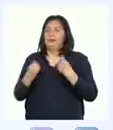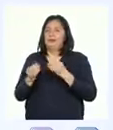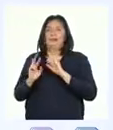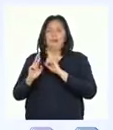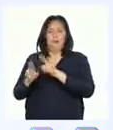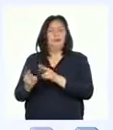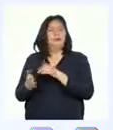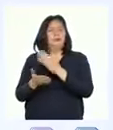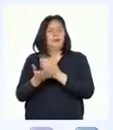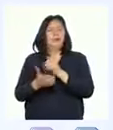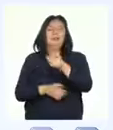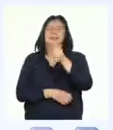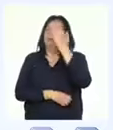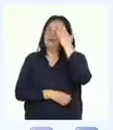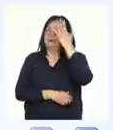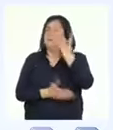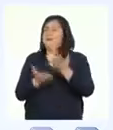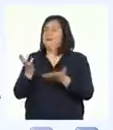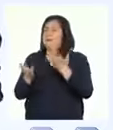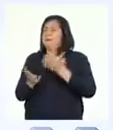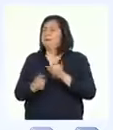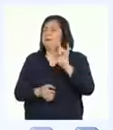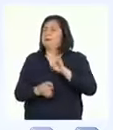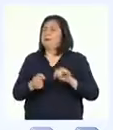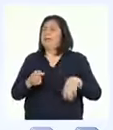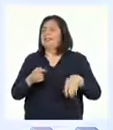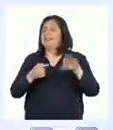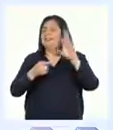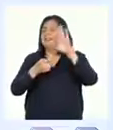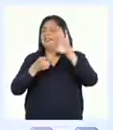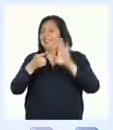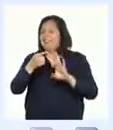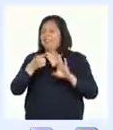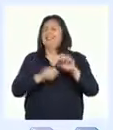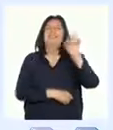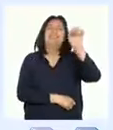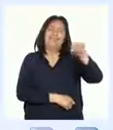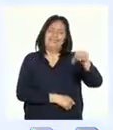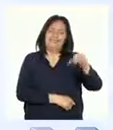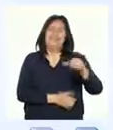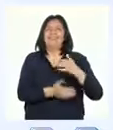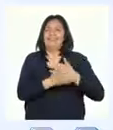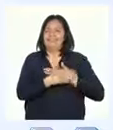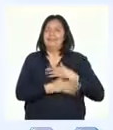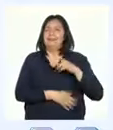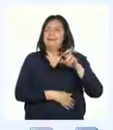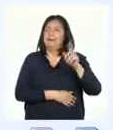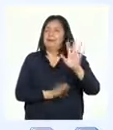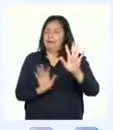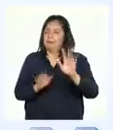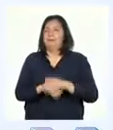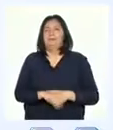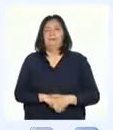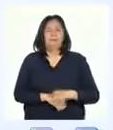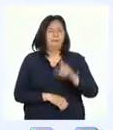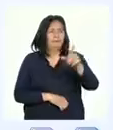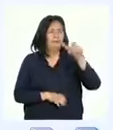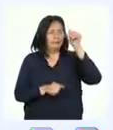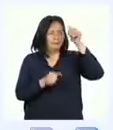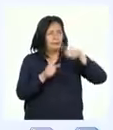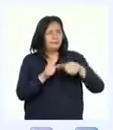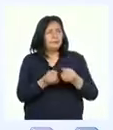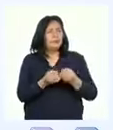problema. Lo sabía, y seguramente usaremos fracciones. Así es, querida Patty. A ver,